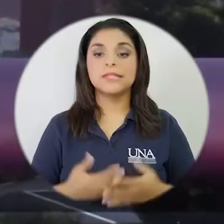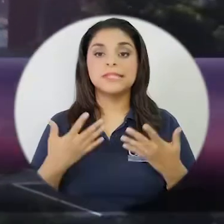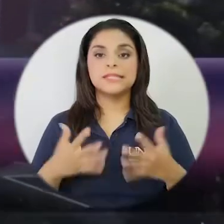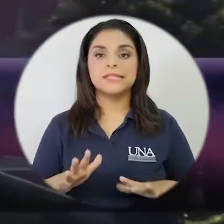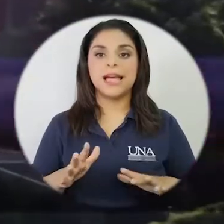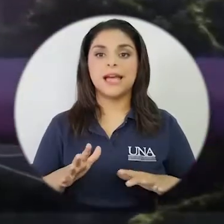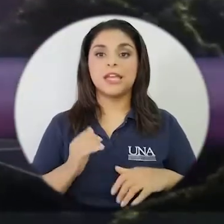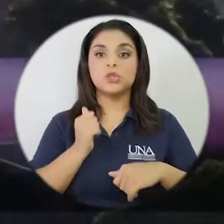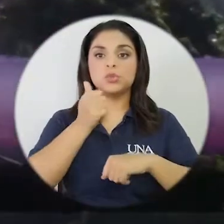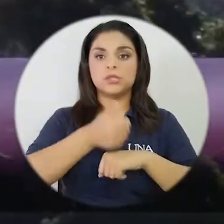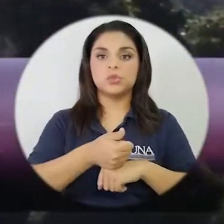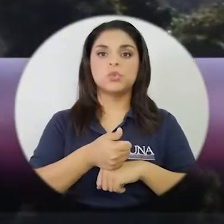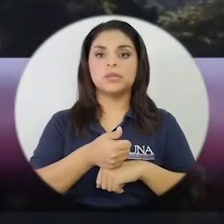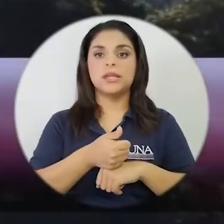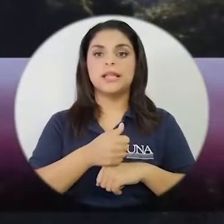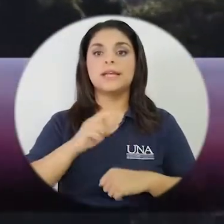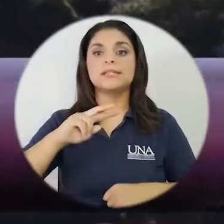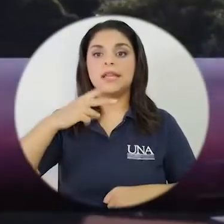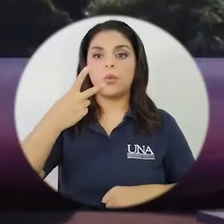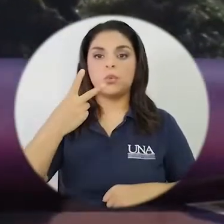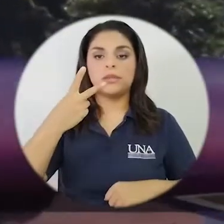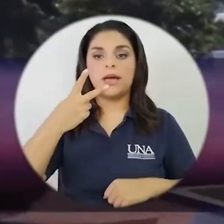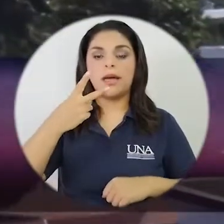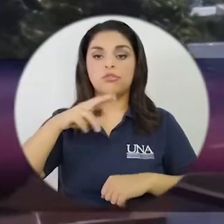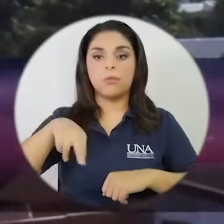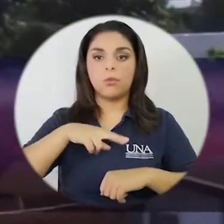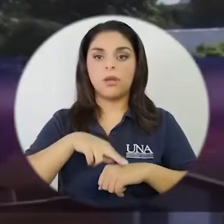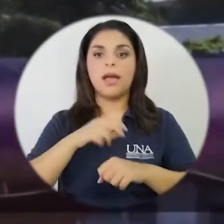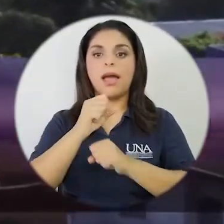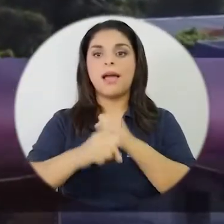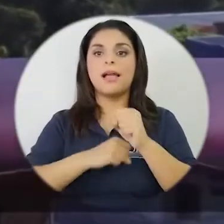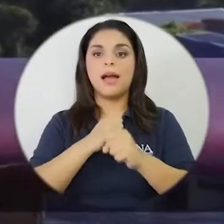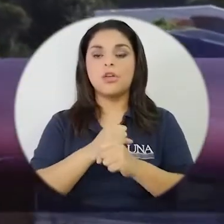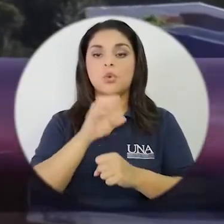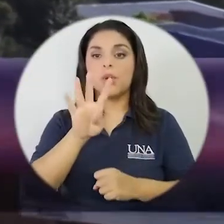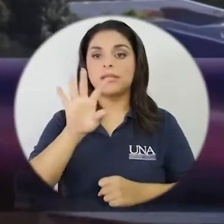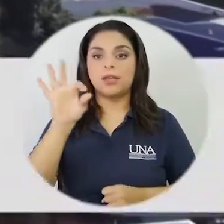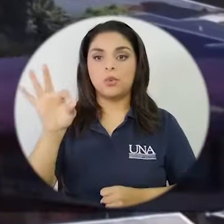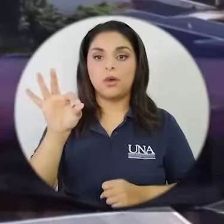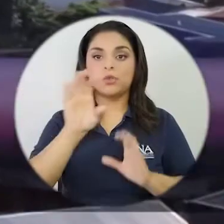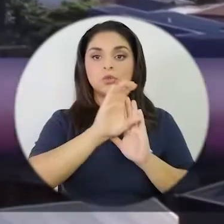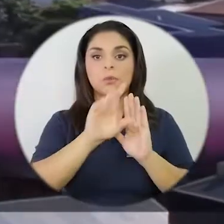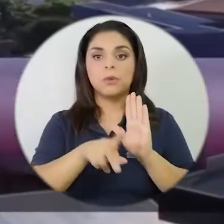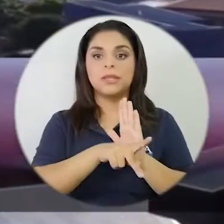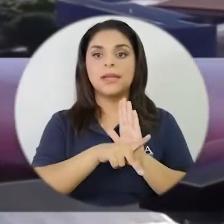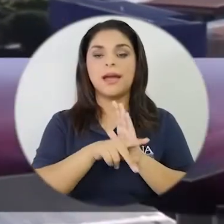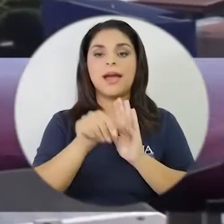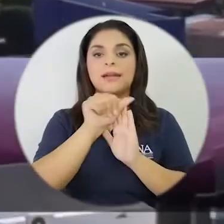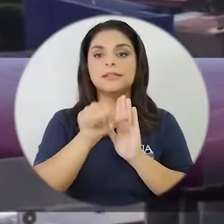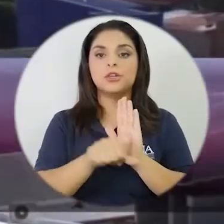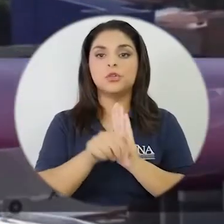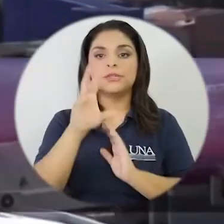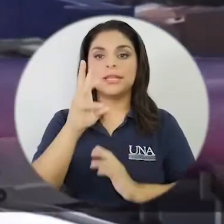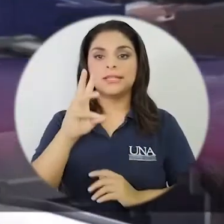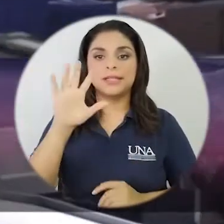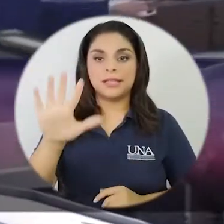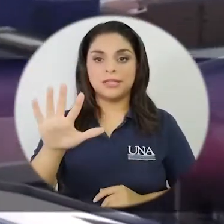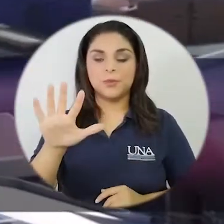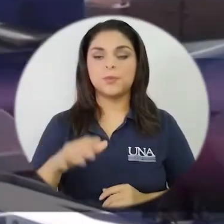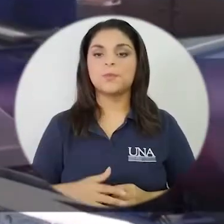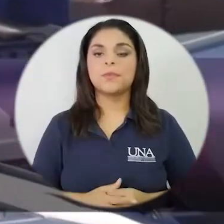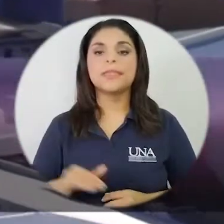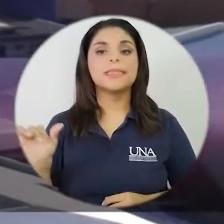una vez que se constituye la Segunda República, también en el año 49, en la Constitución Política, artículo